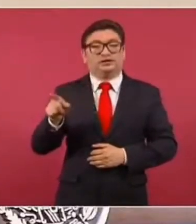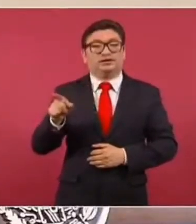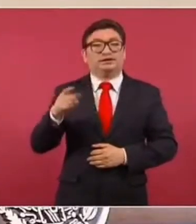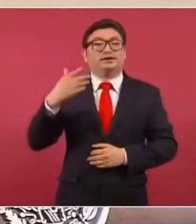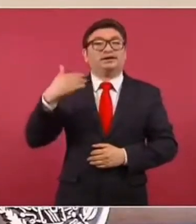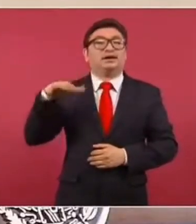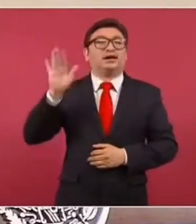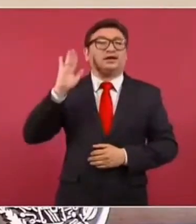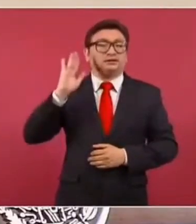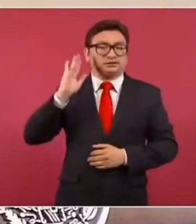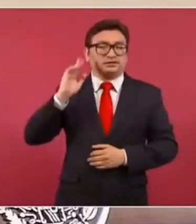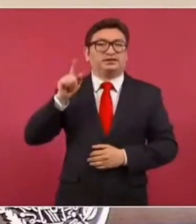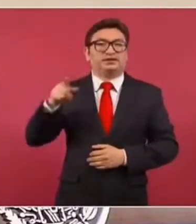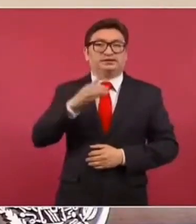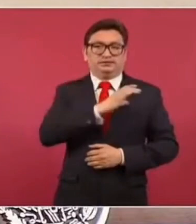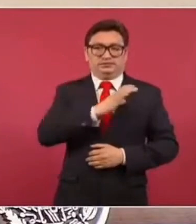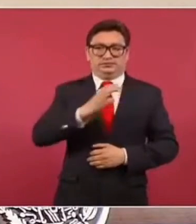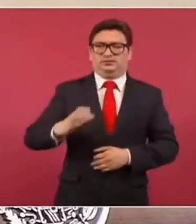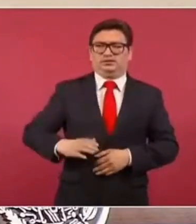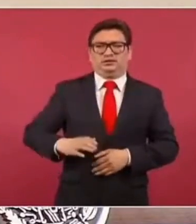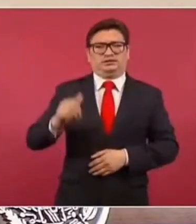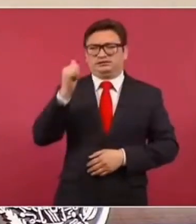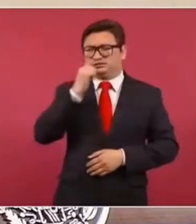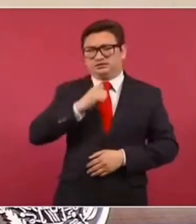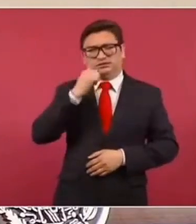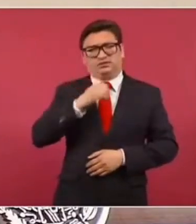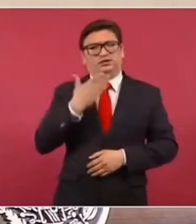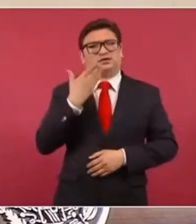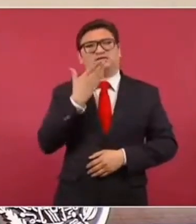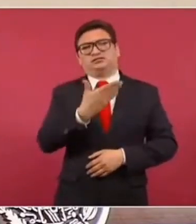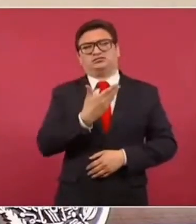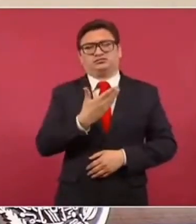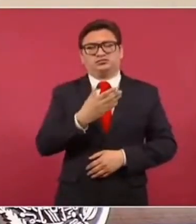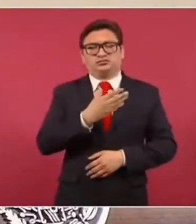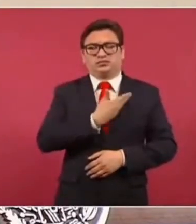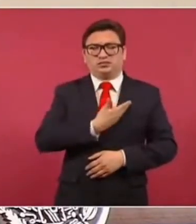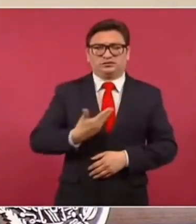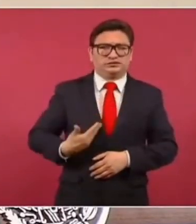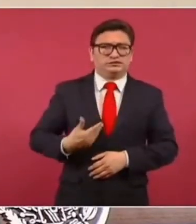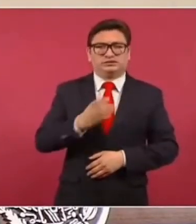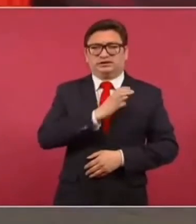era candidato siempre a la presidencia, fue como 2 veces.